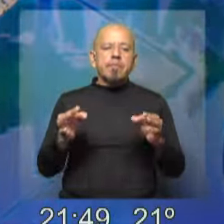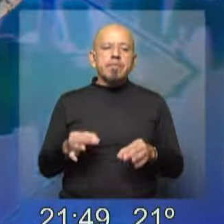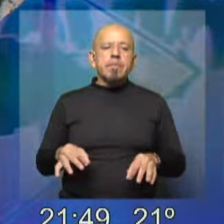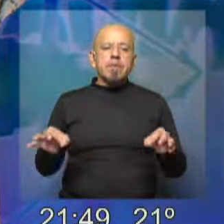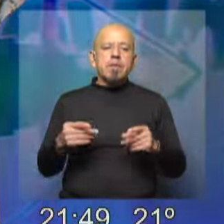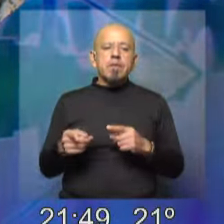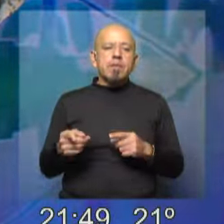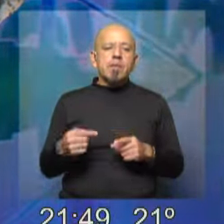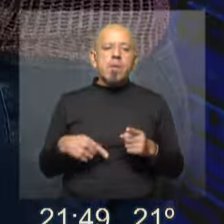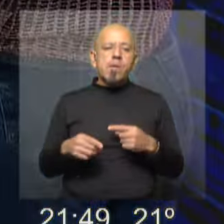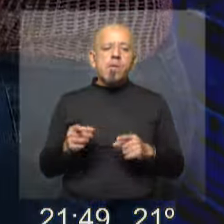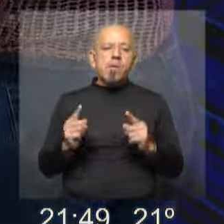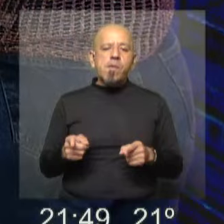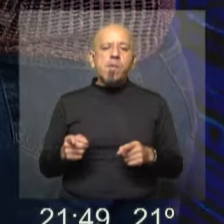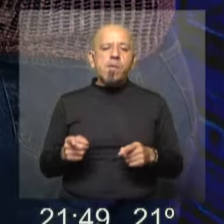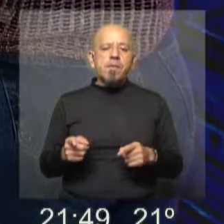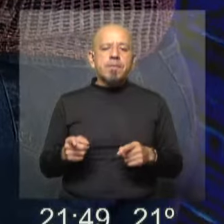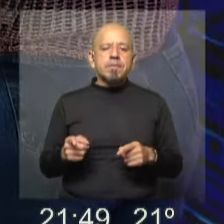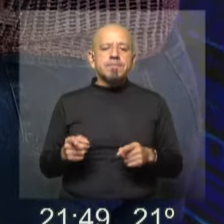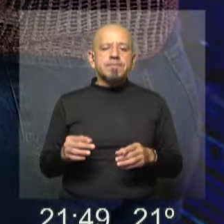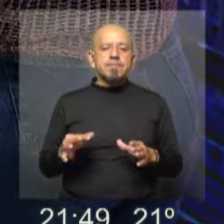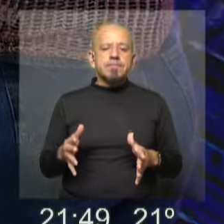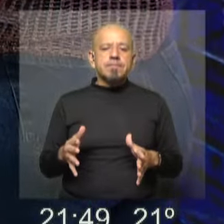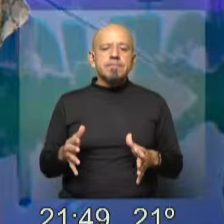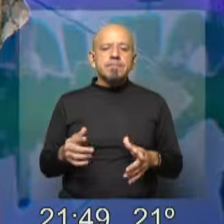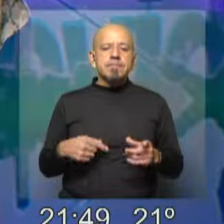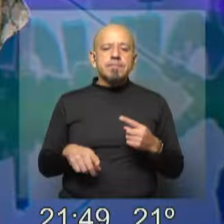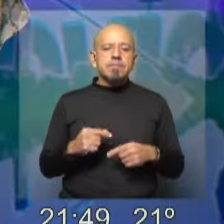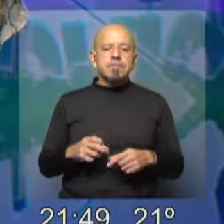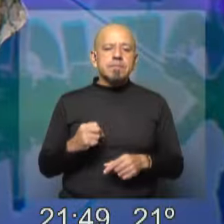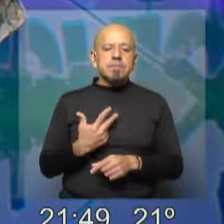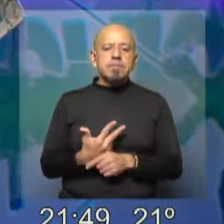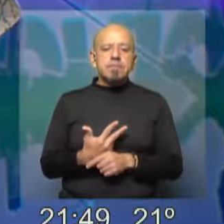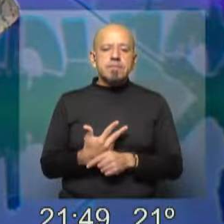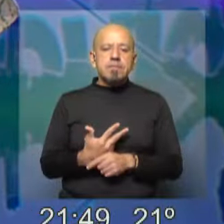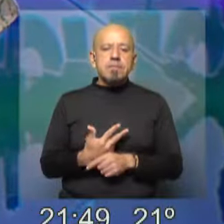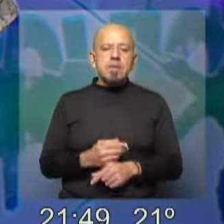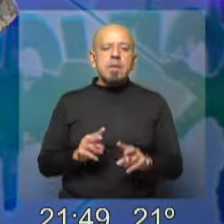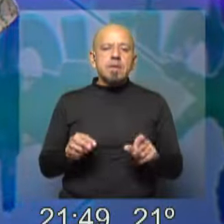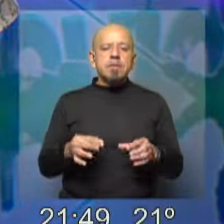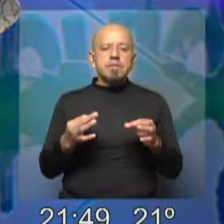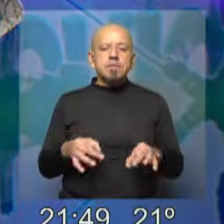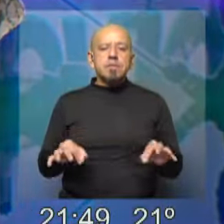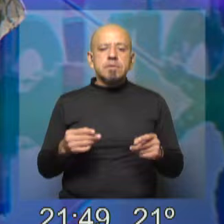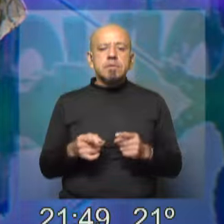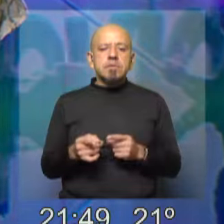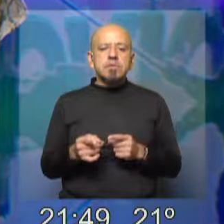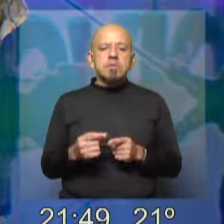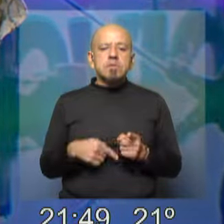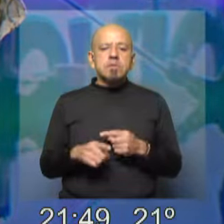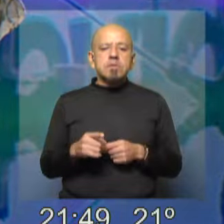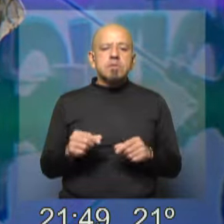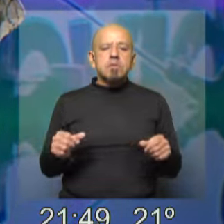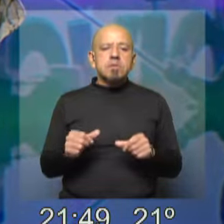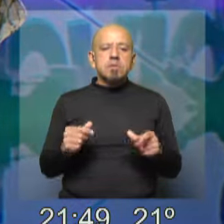por donde pasaste, también este registro audiovisual de tres canciones que seleccionaste de una,